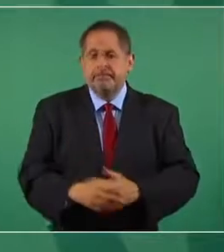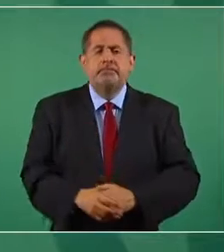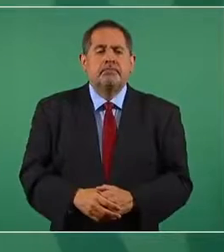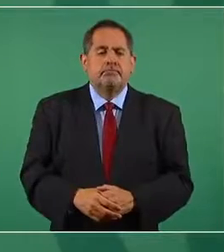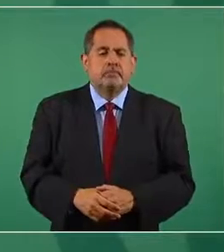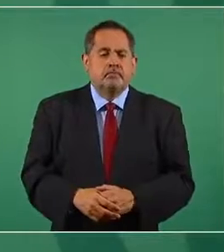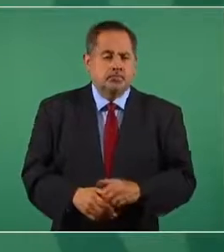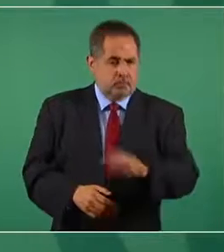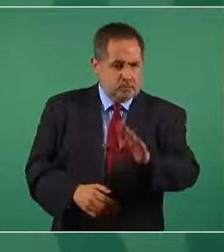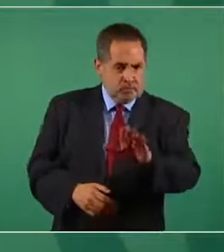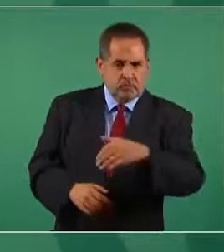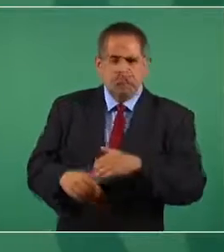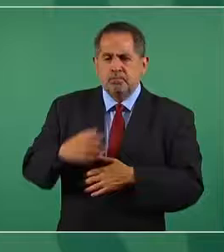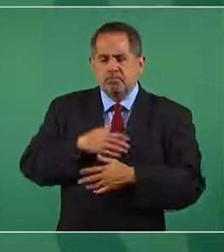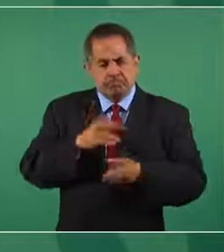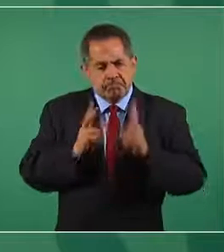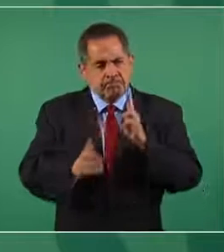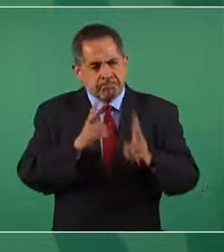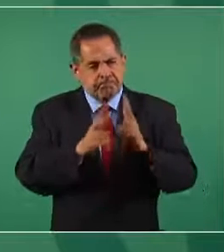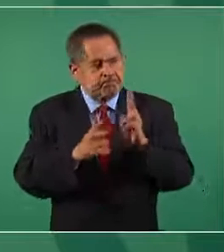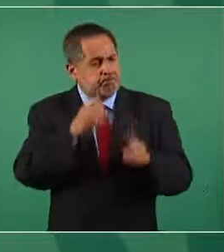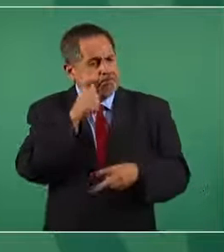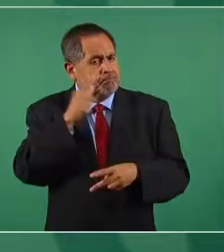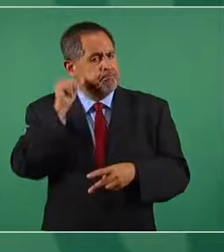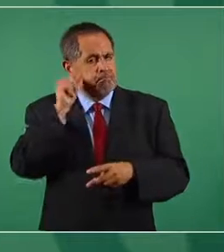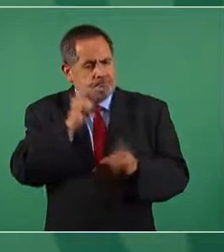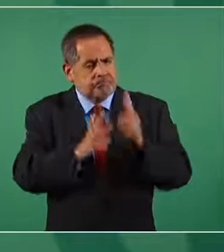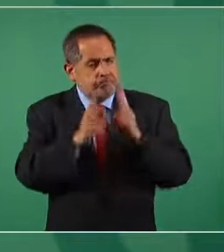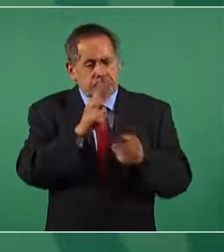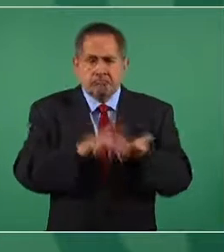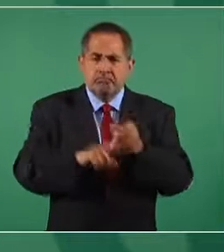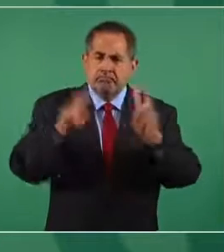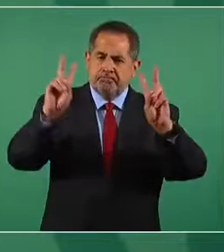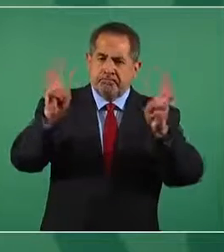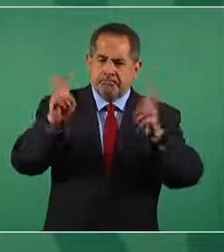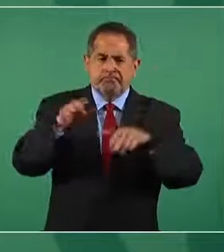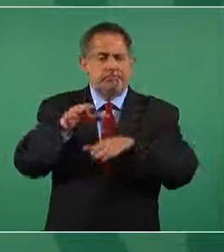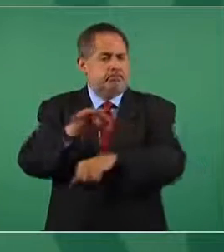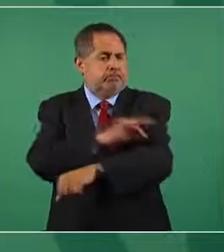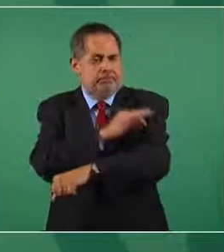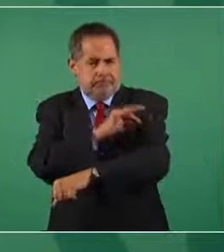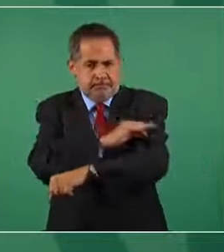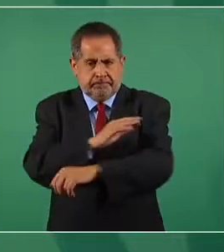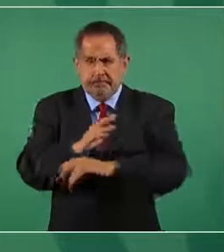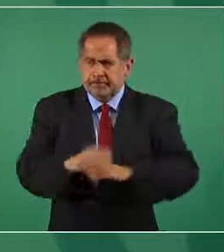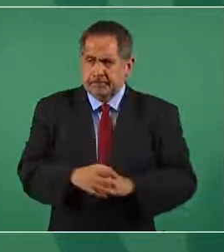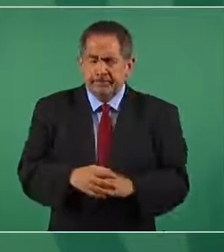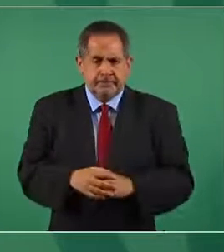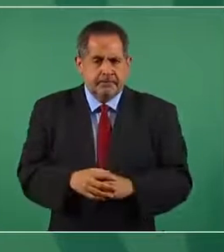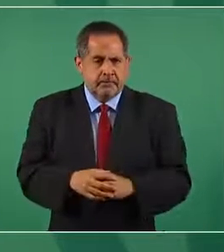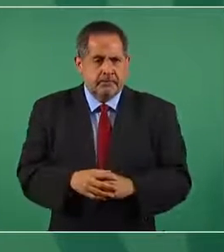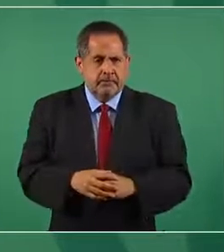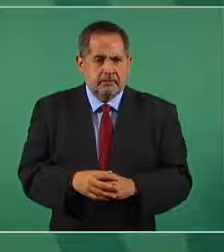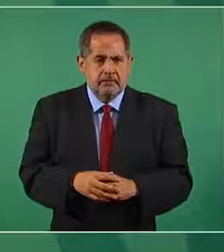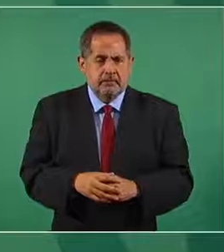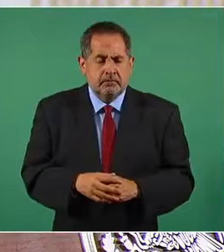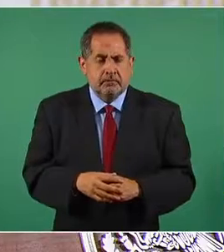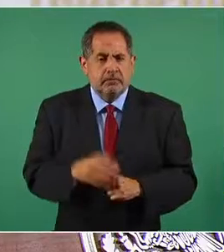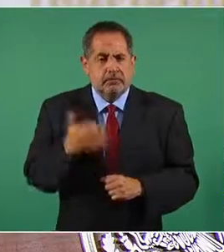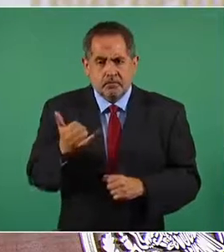yo le traté el tema. Hablamos de la vacunación y